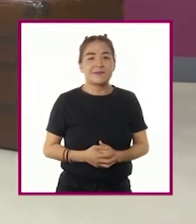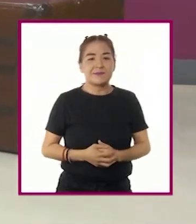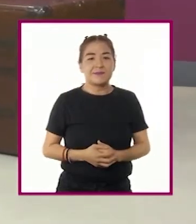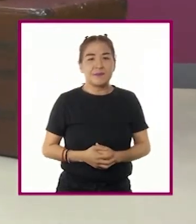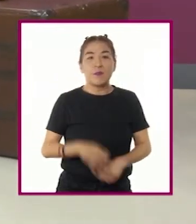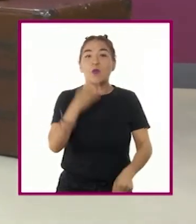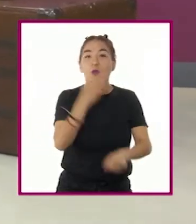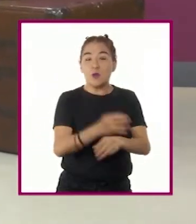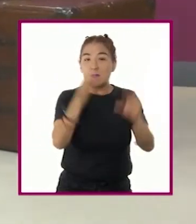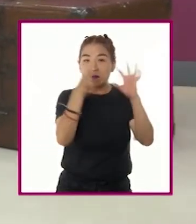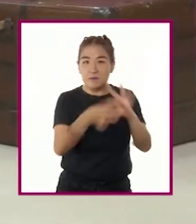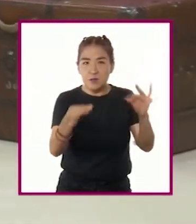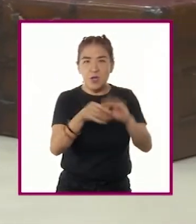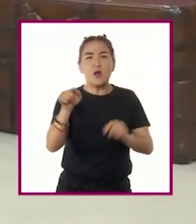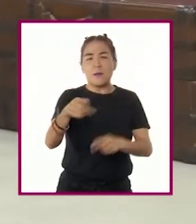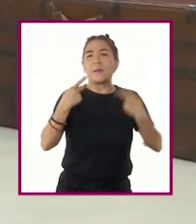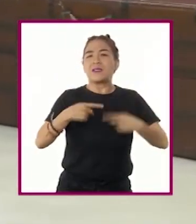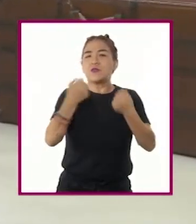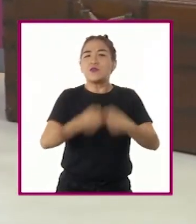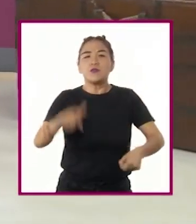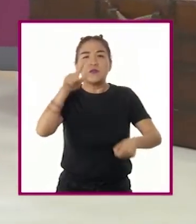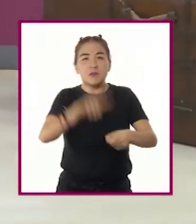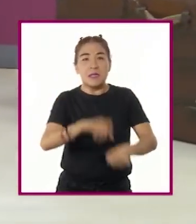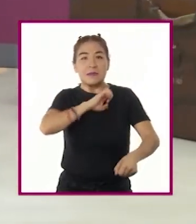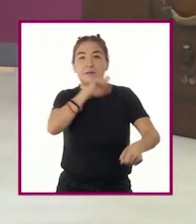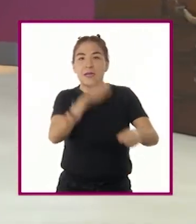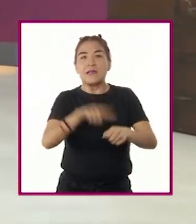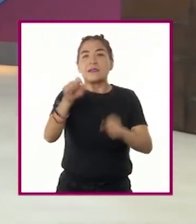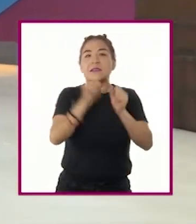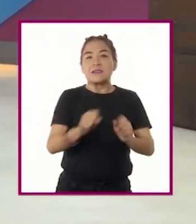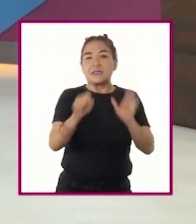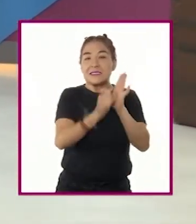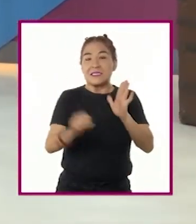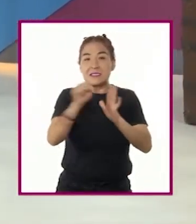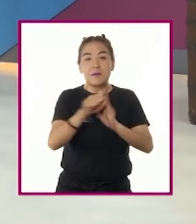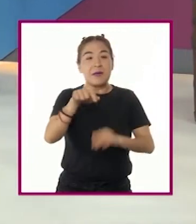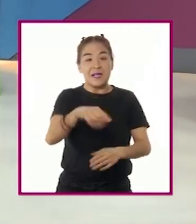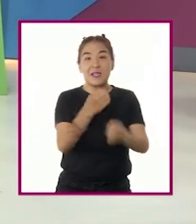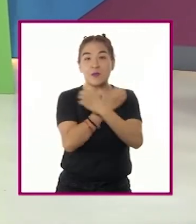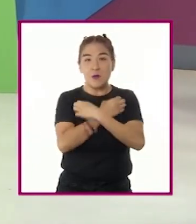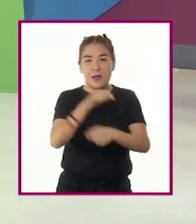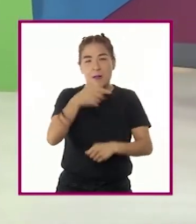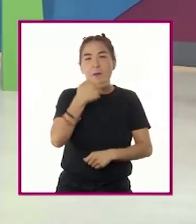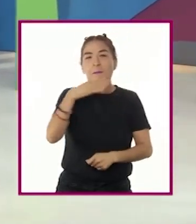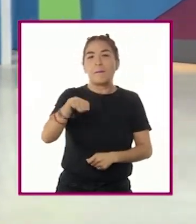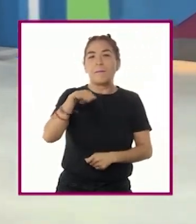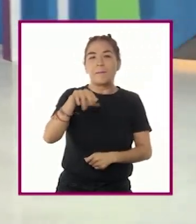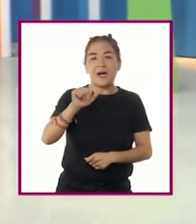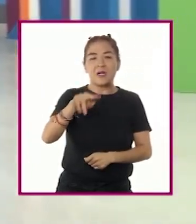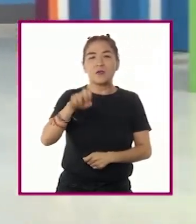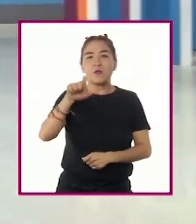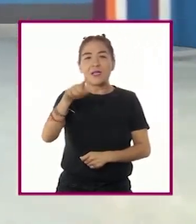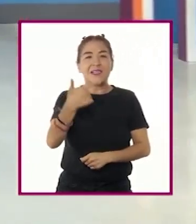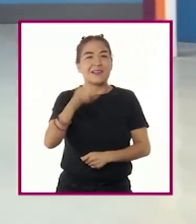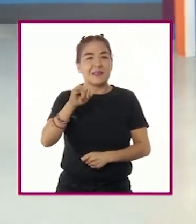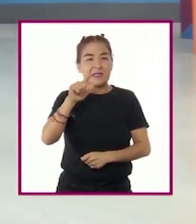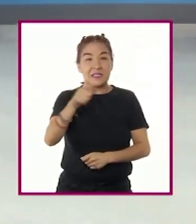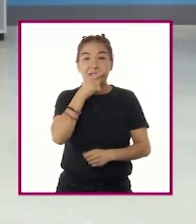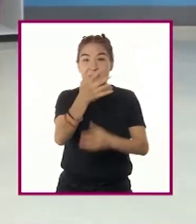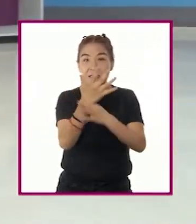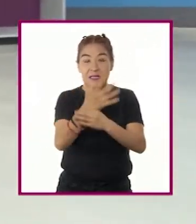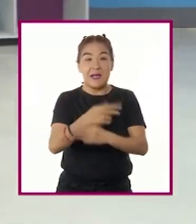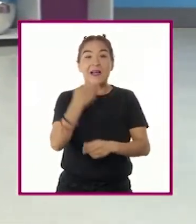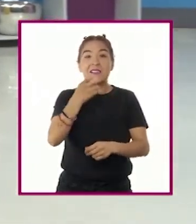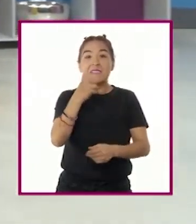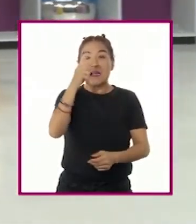Como ha mencionado el sociólogo especialista en el sistema educativo mexicano, Manuel Gil Antón, para el año